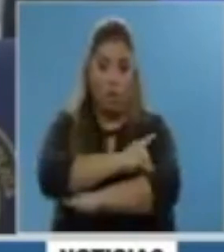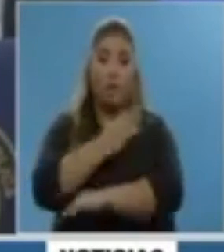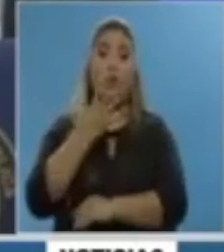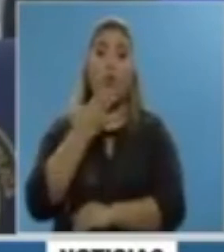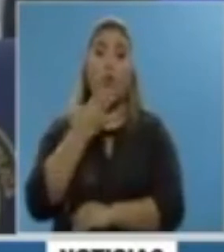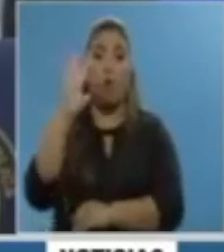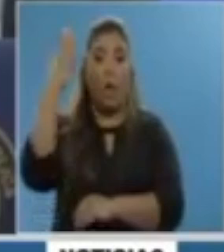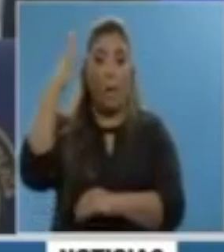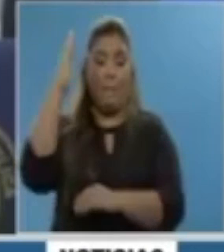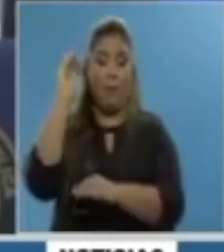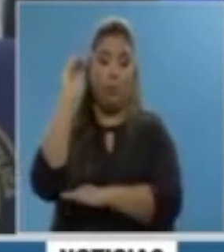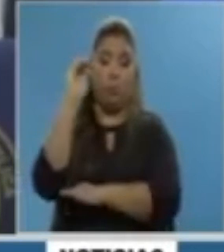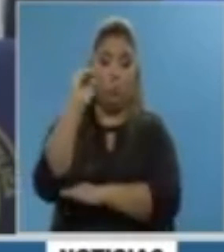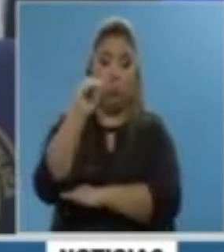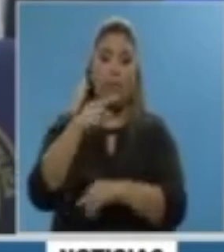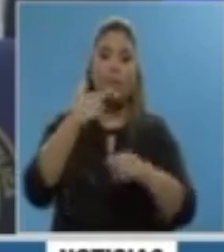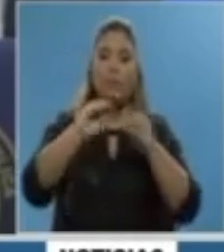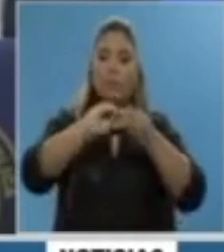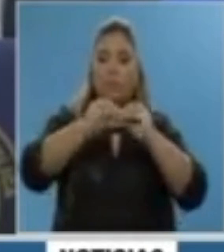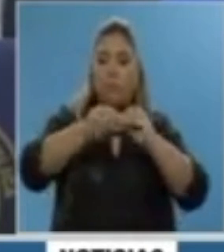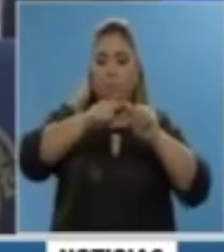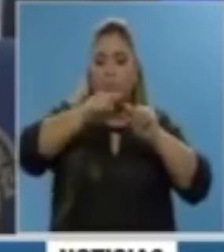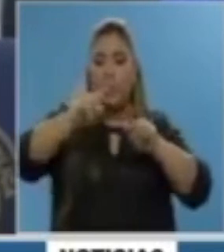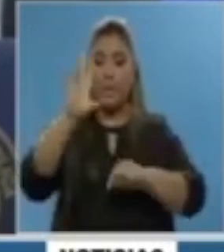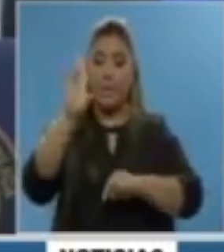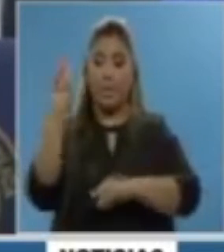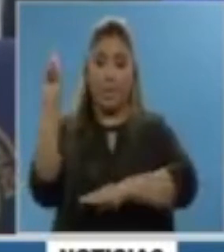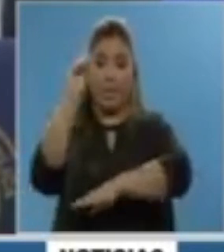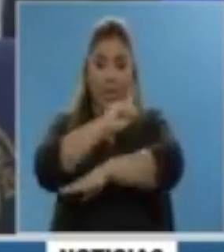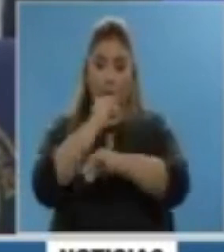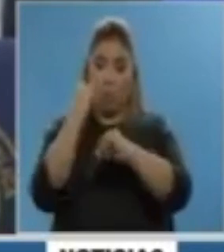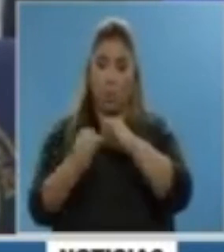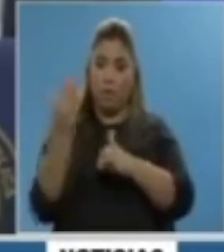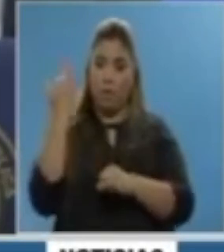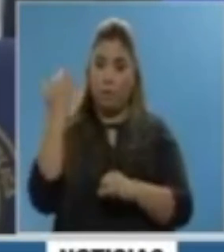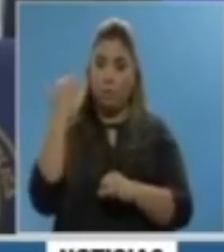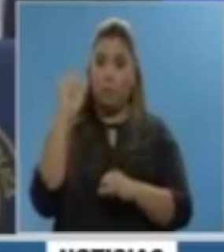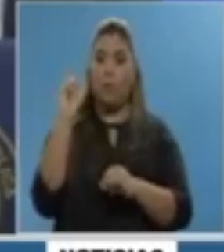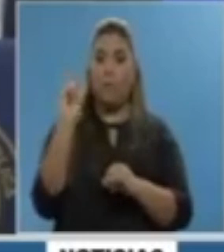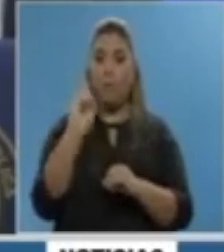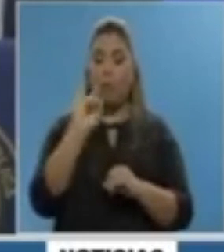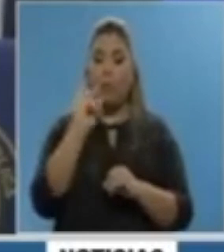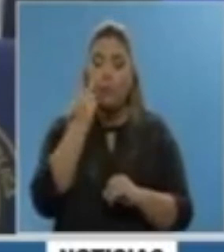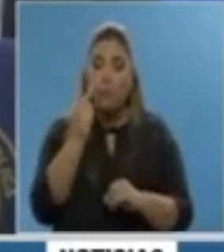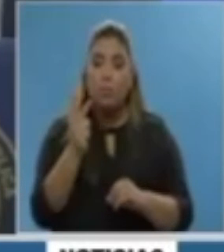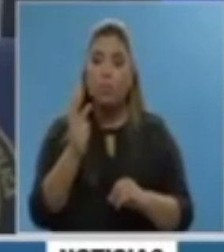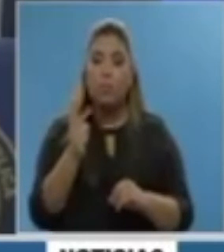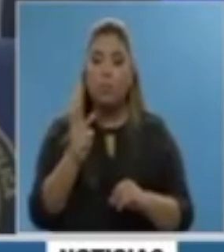amarilla, que es ascendente, muestra lo que es el promedio de los últimos 7 días, donde se alcanza a